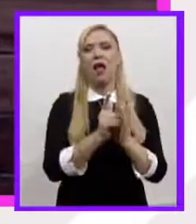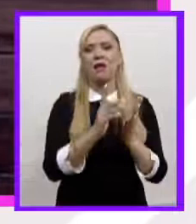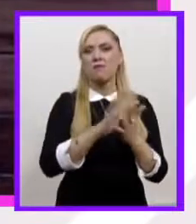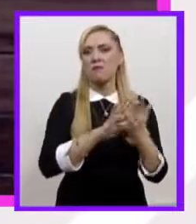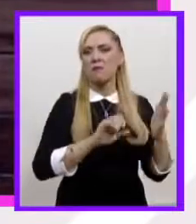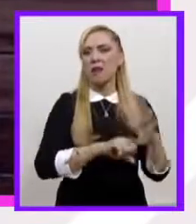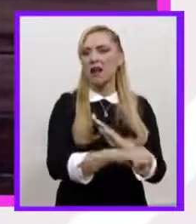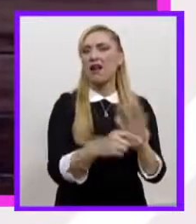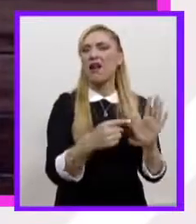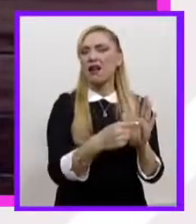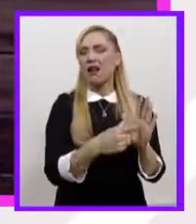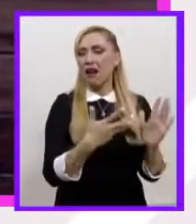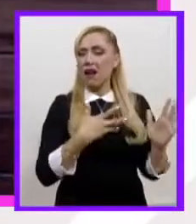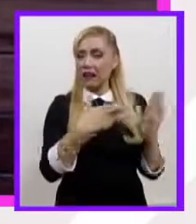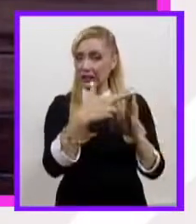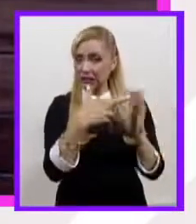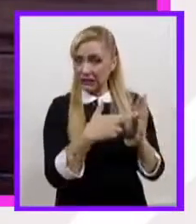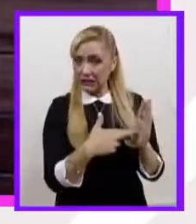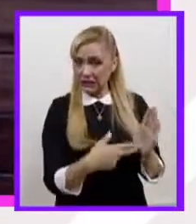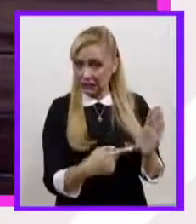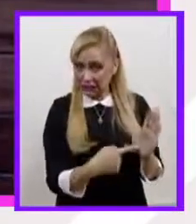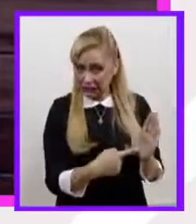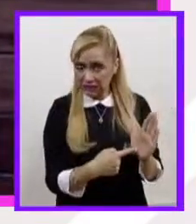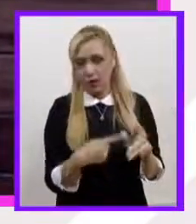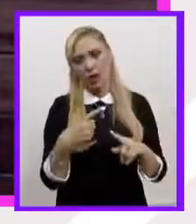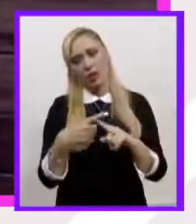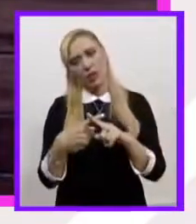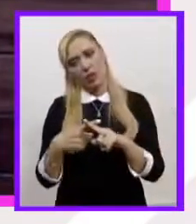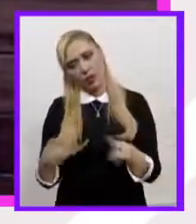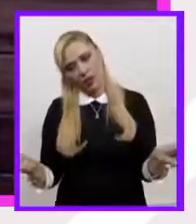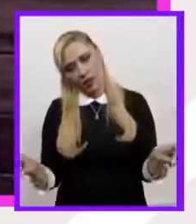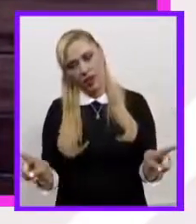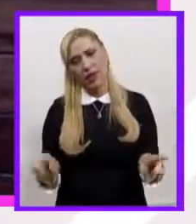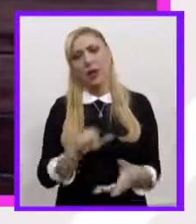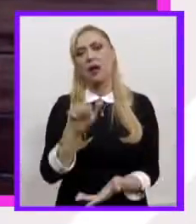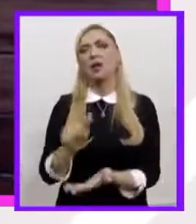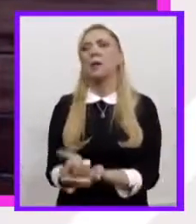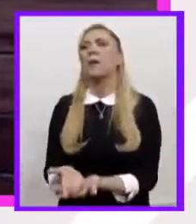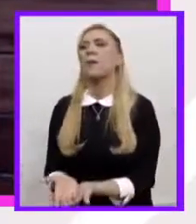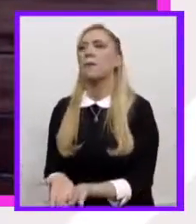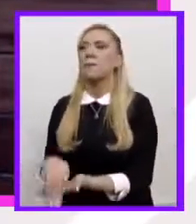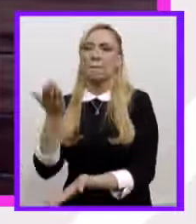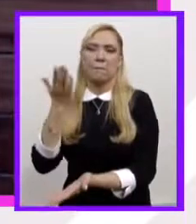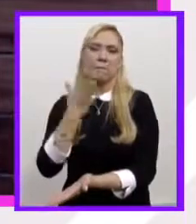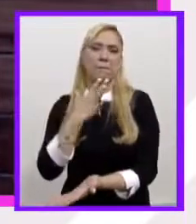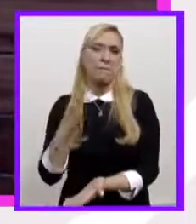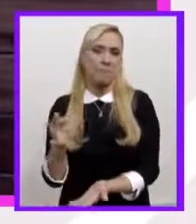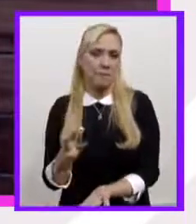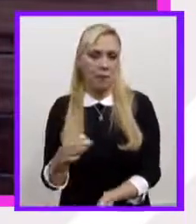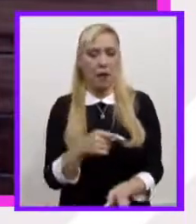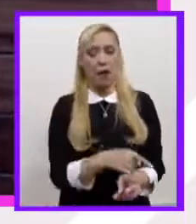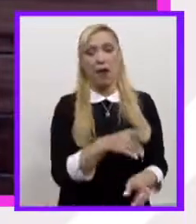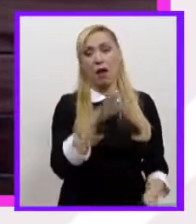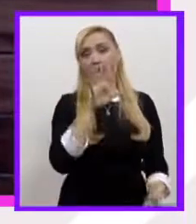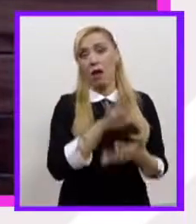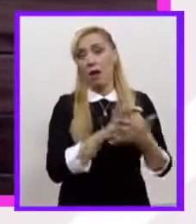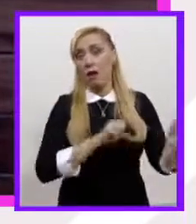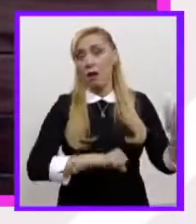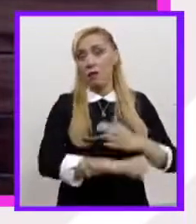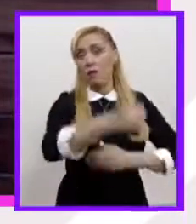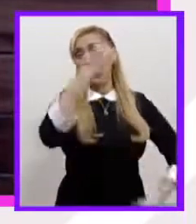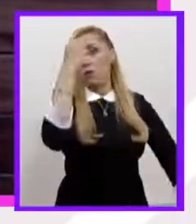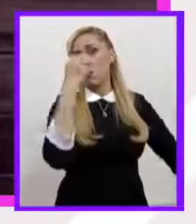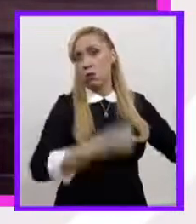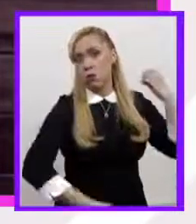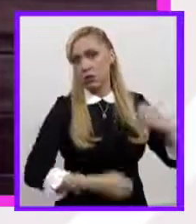¿no? Se distingue del derecho administrativo, son diferentes, tienen consecuencias diferentes, porque, como yo decía,